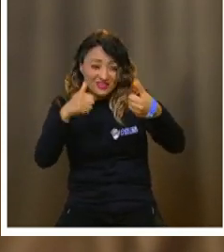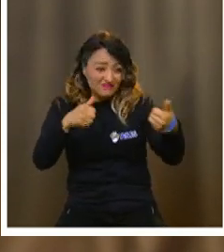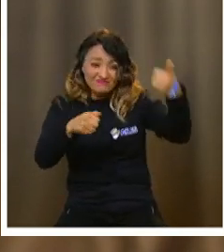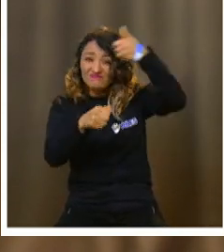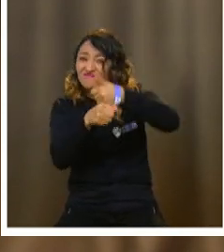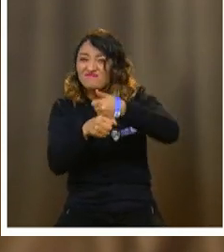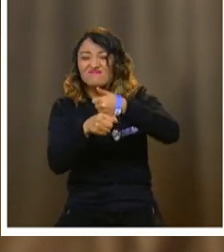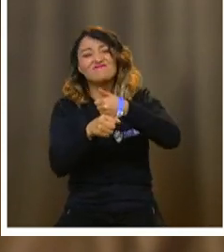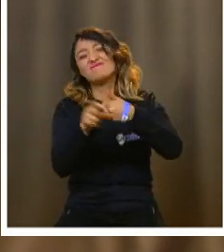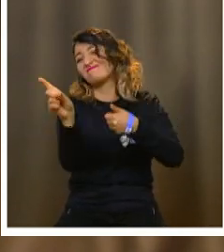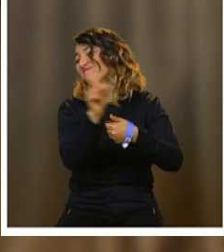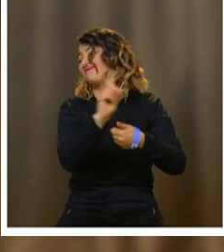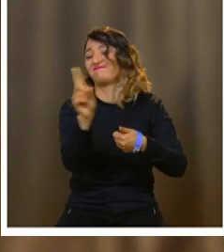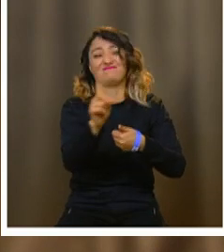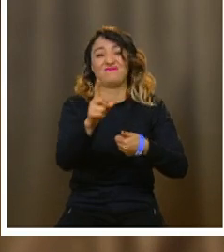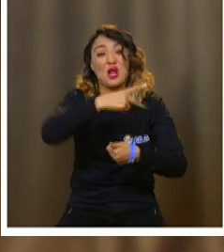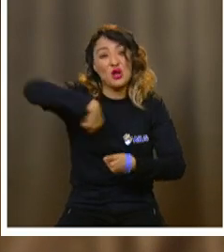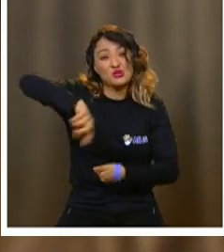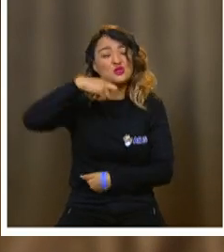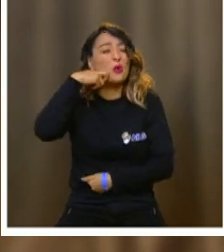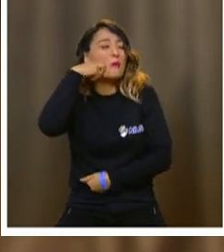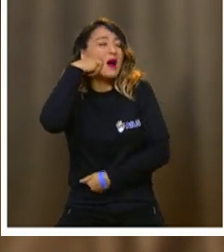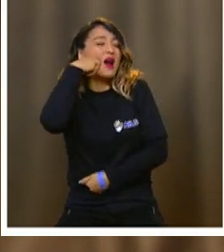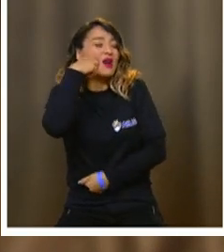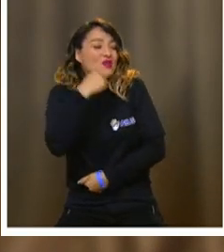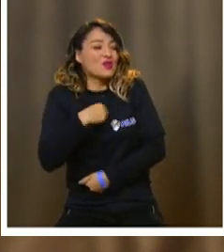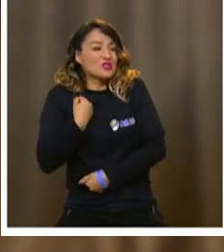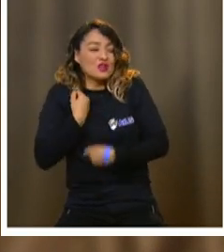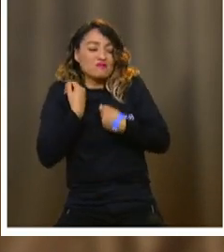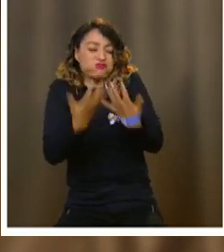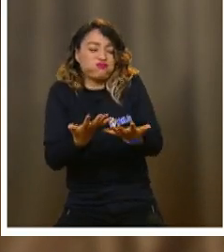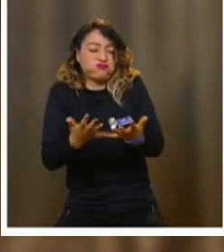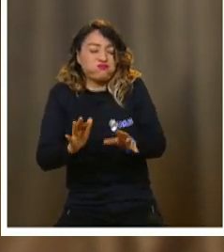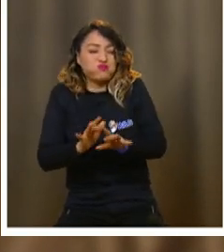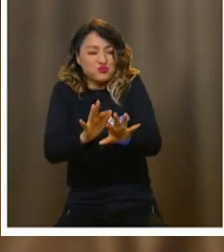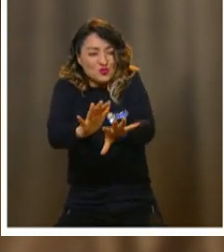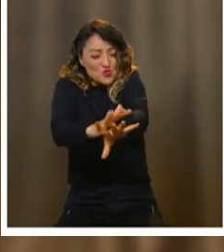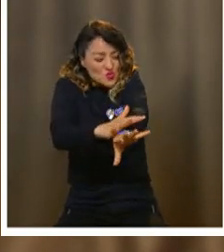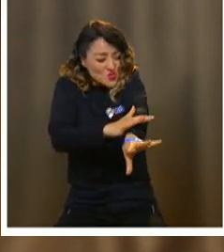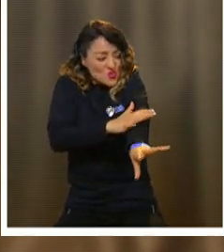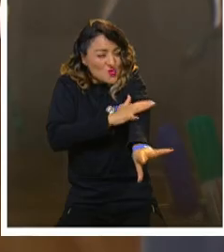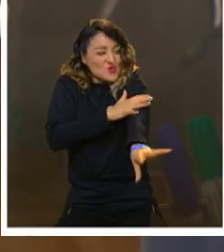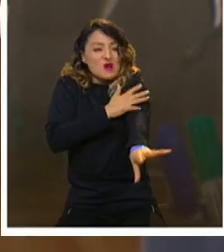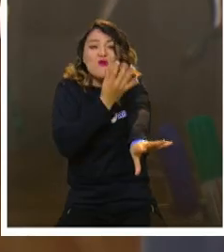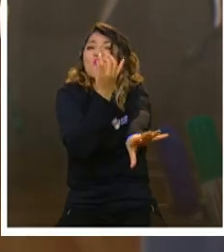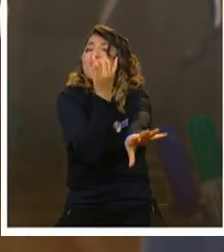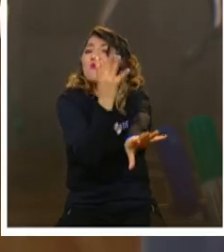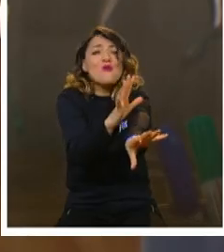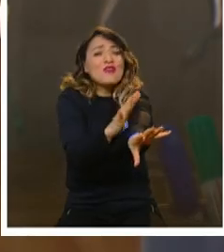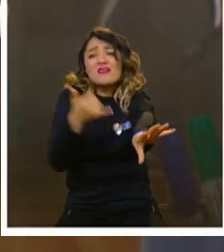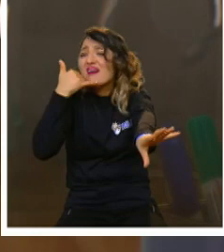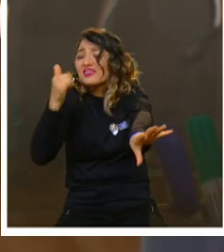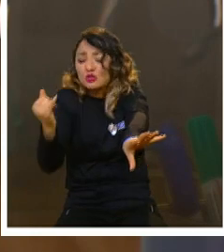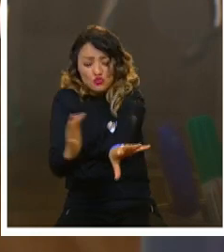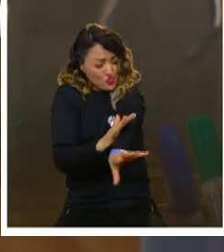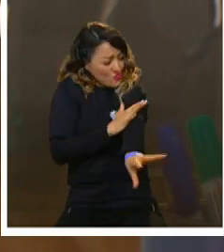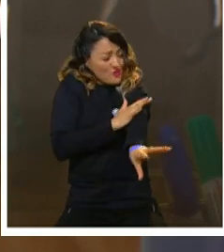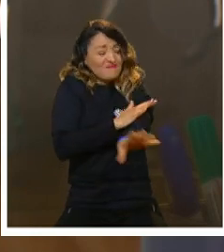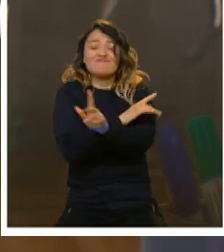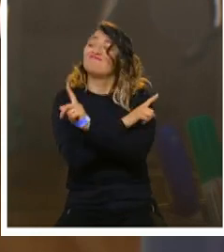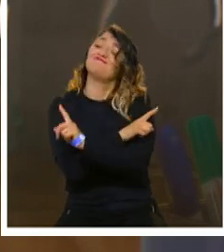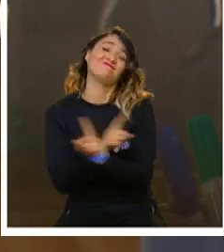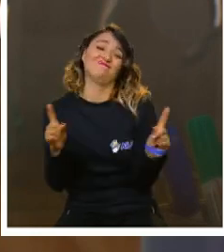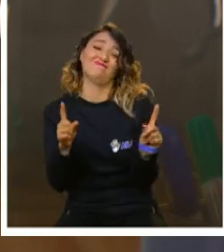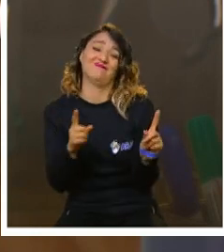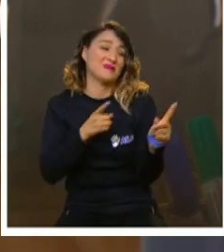Porque las emociones que nosotros transmitimos son únicas e irrepetibles. Y jamás va a pasar de moda